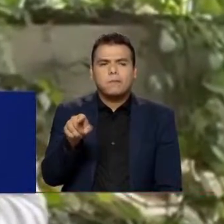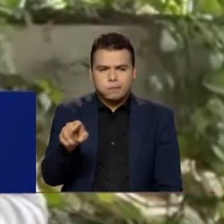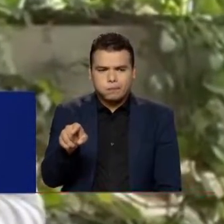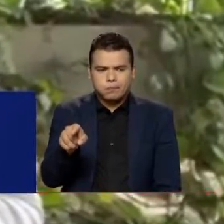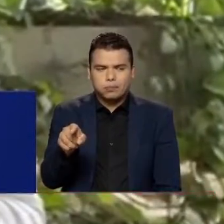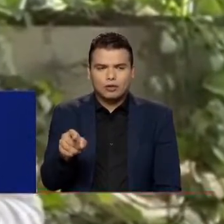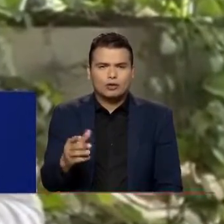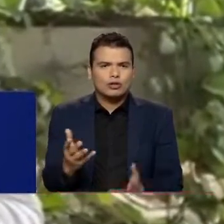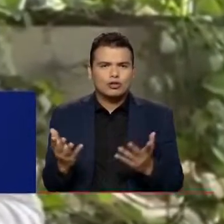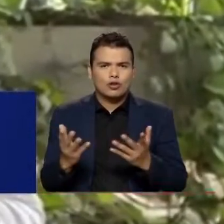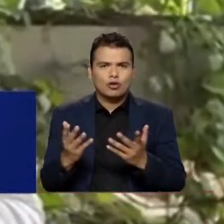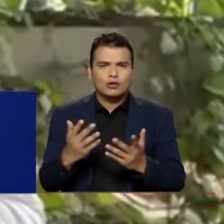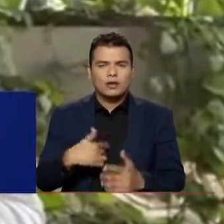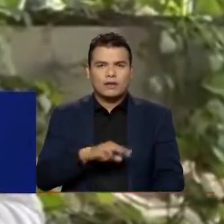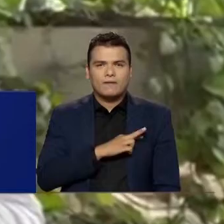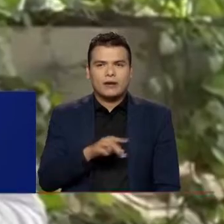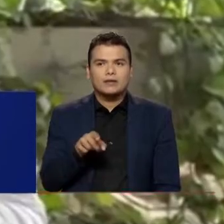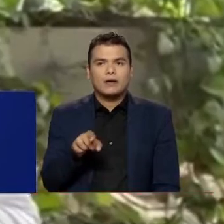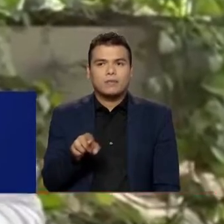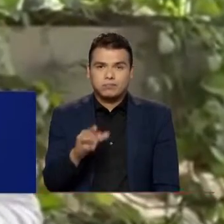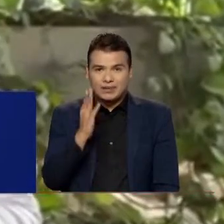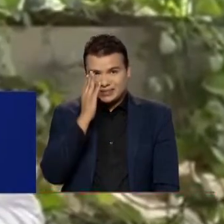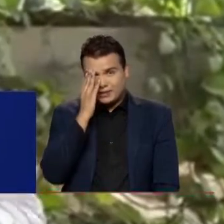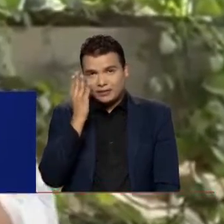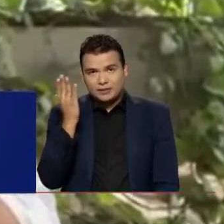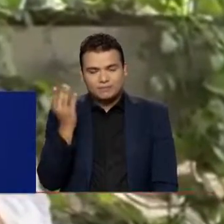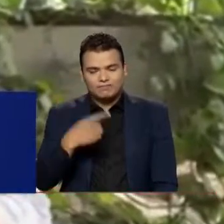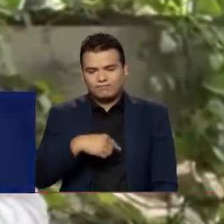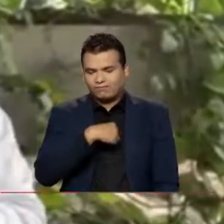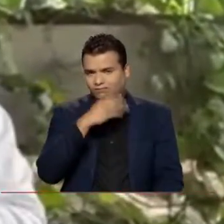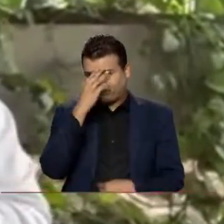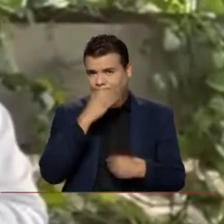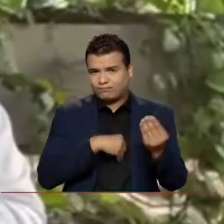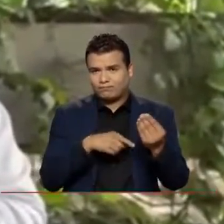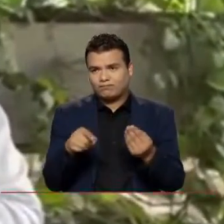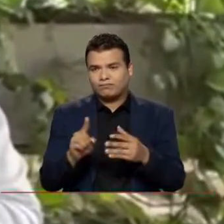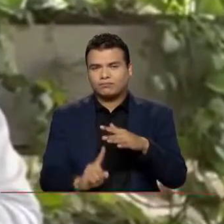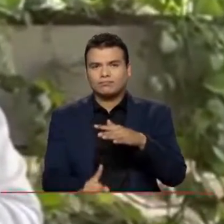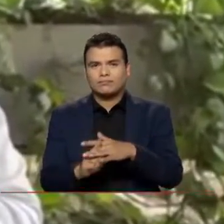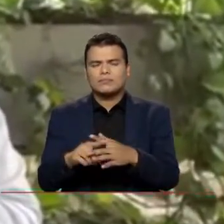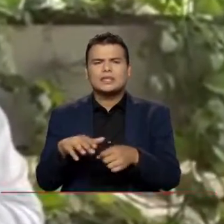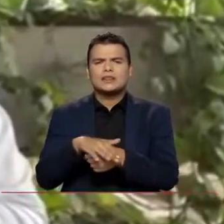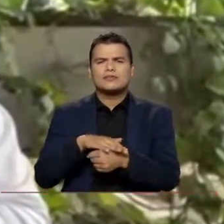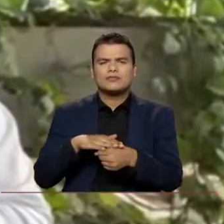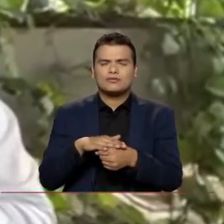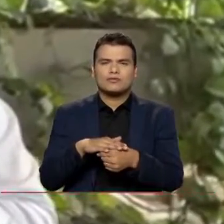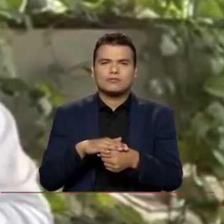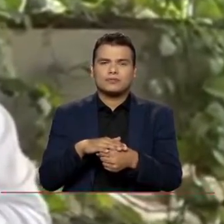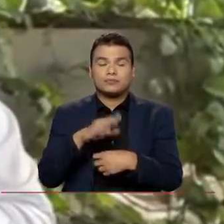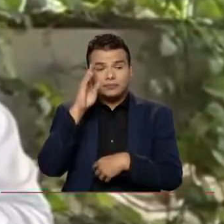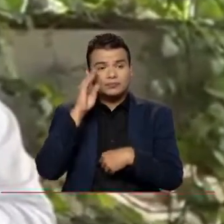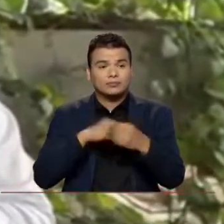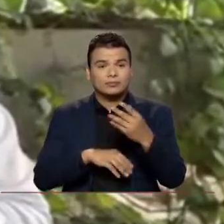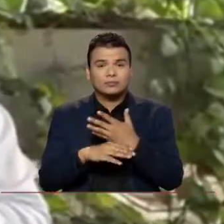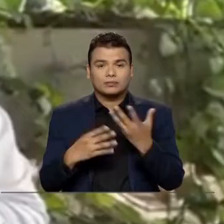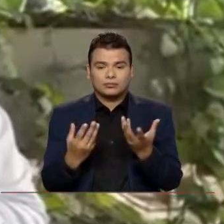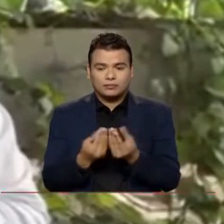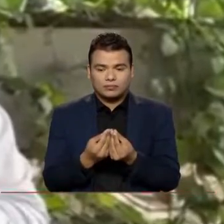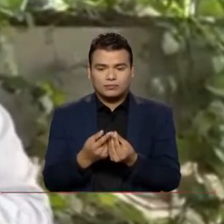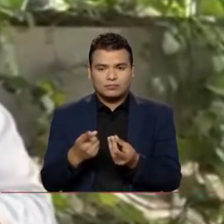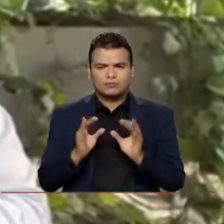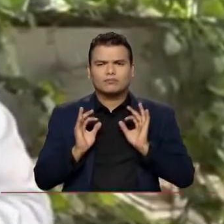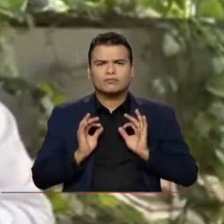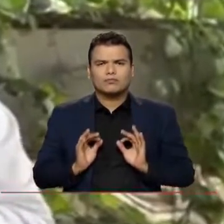punto del departamento del Valle del Cauca, por lo cual rechazamos contundentemente este actuar delictivo. Tropas de la Tercera